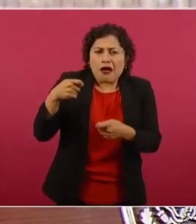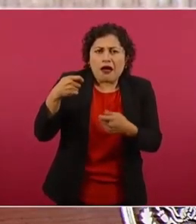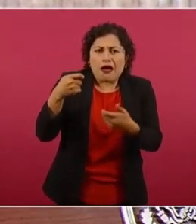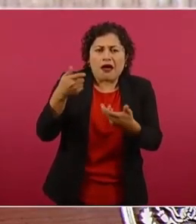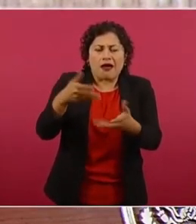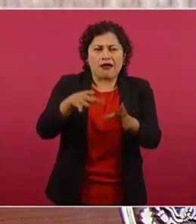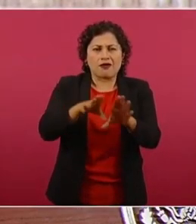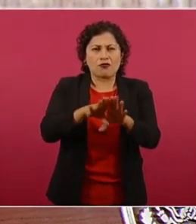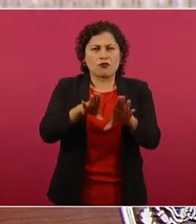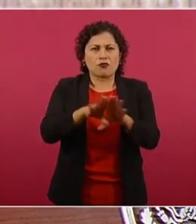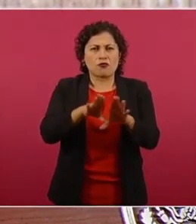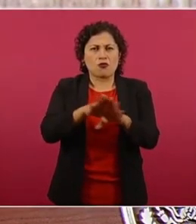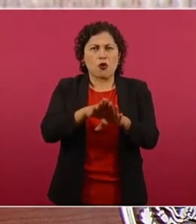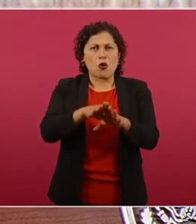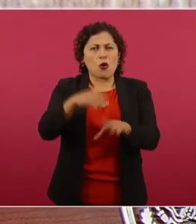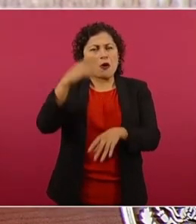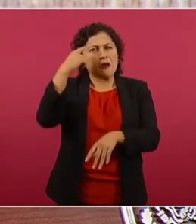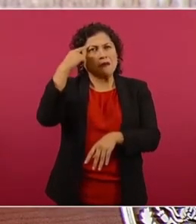enfermizo,